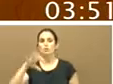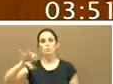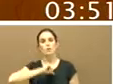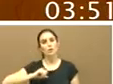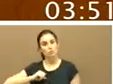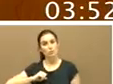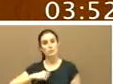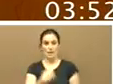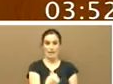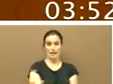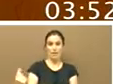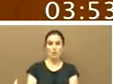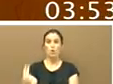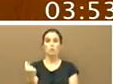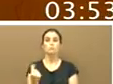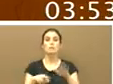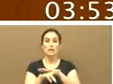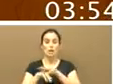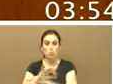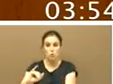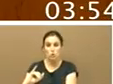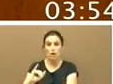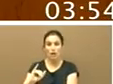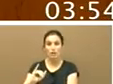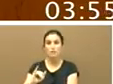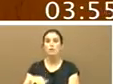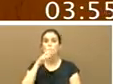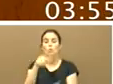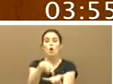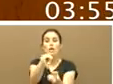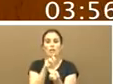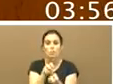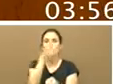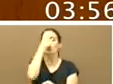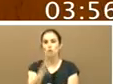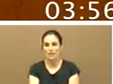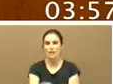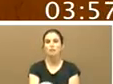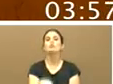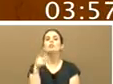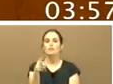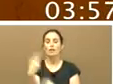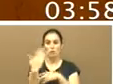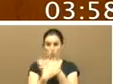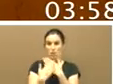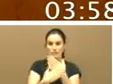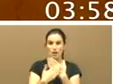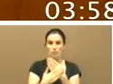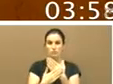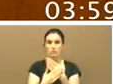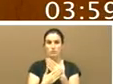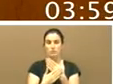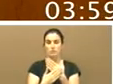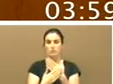obtienen recursos a través de lo que son los impuestos directos del Estado, a